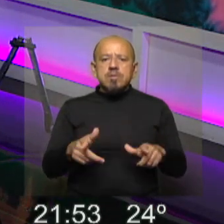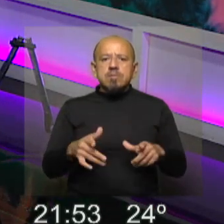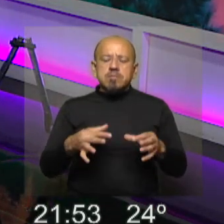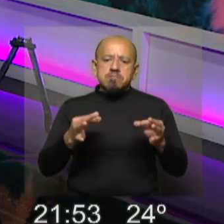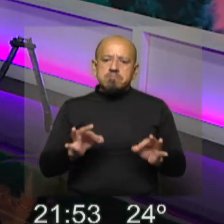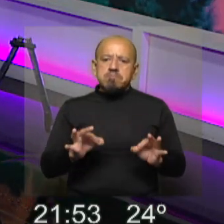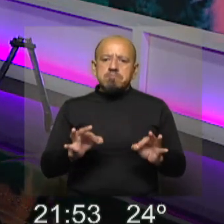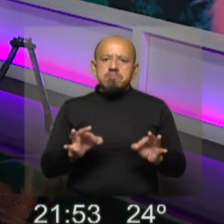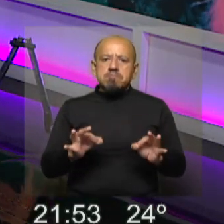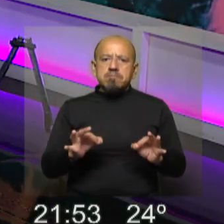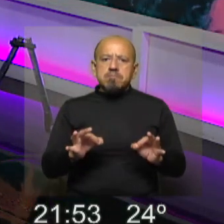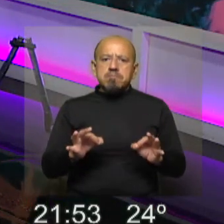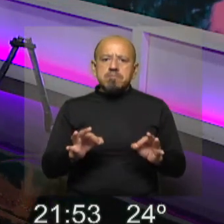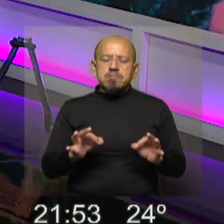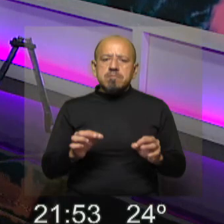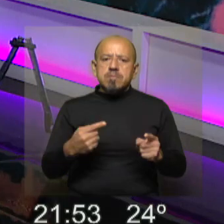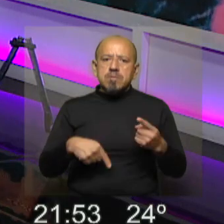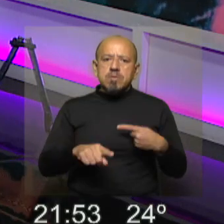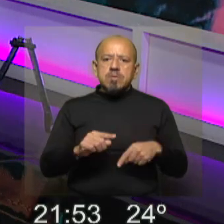espectacular. Y bueno,